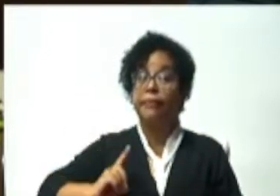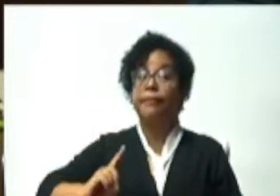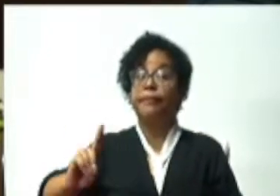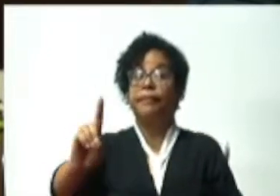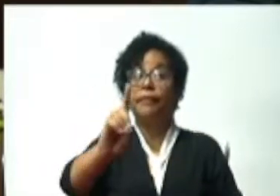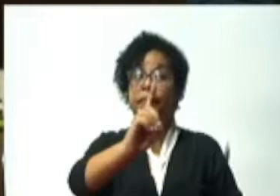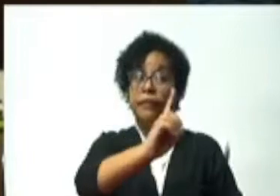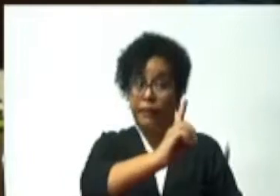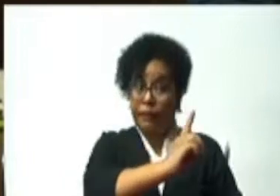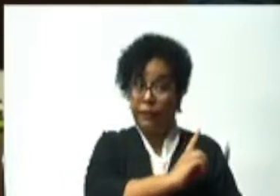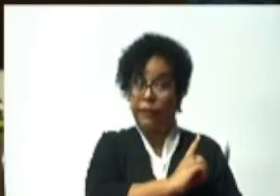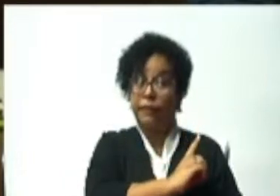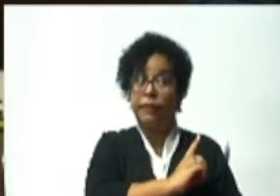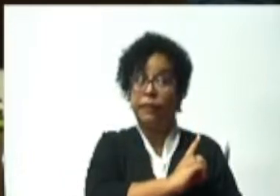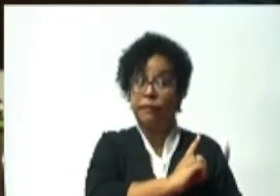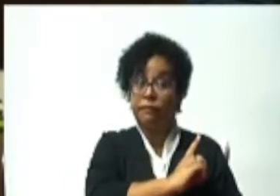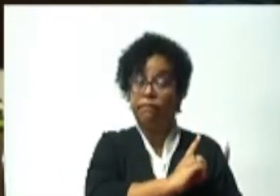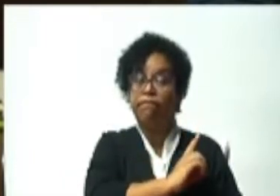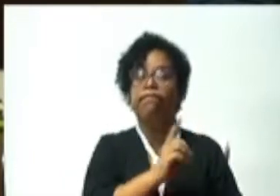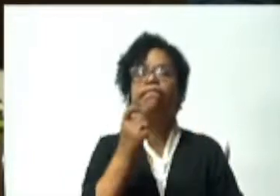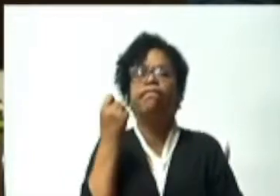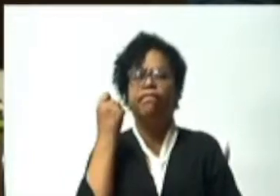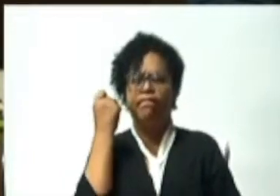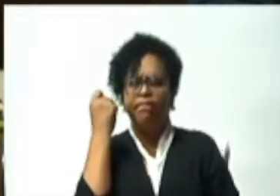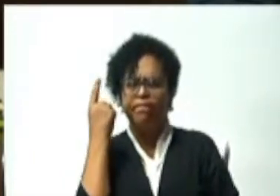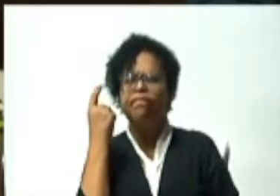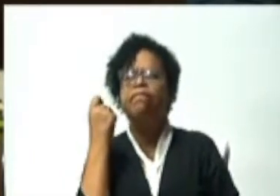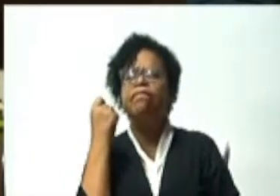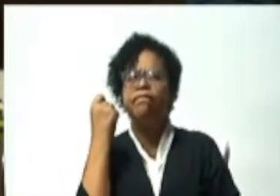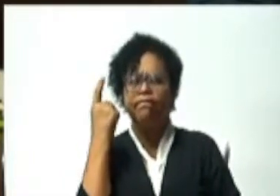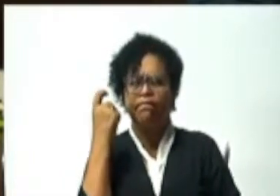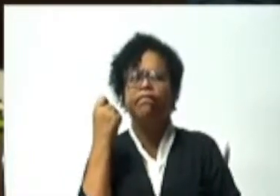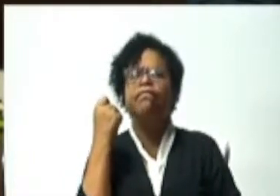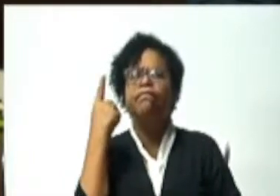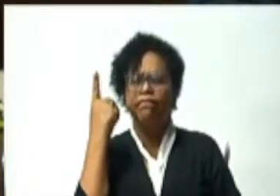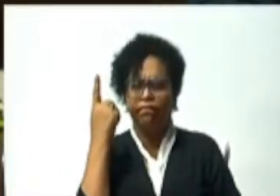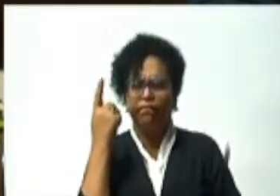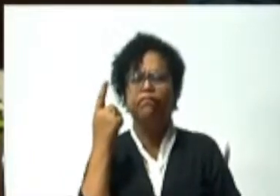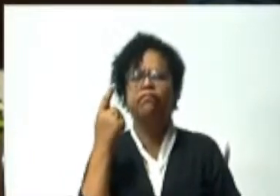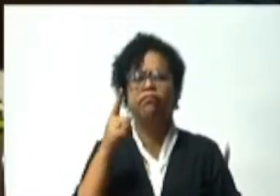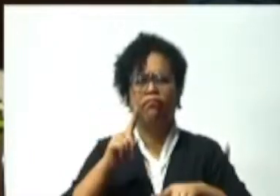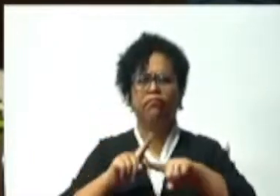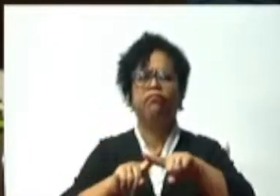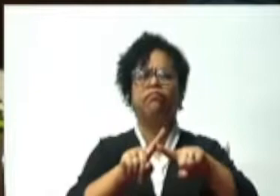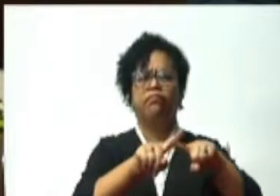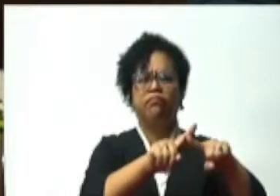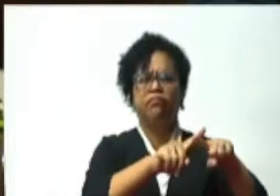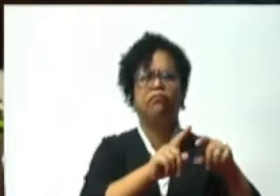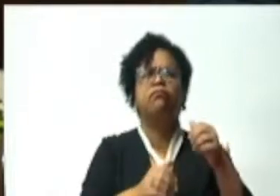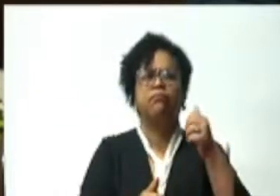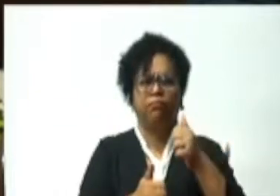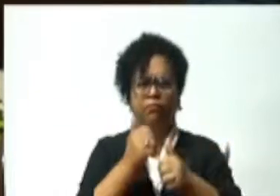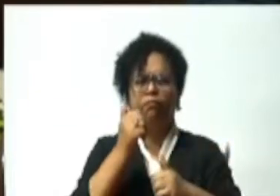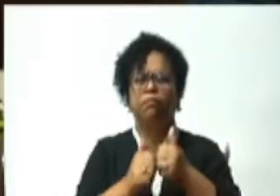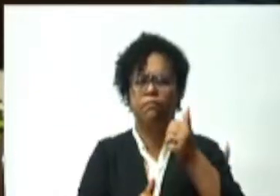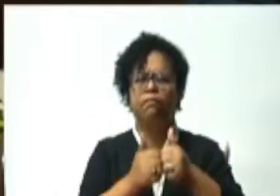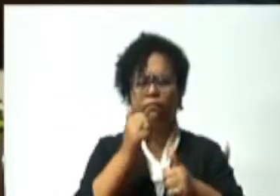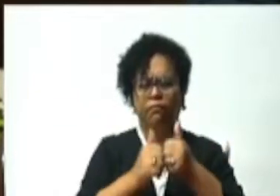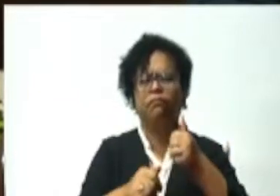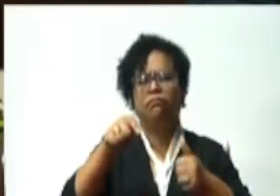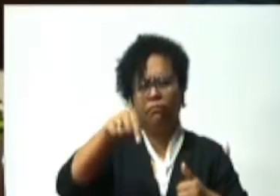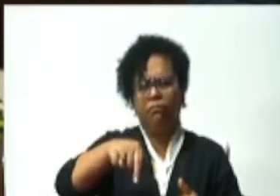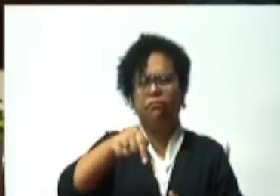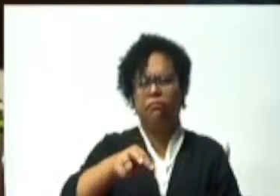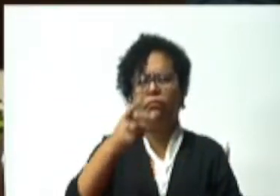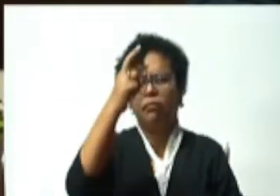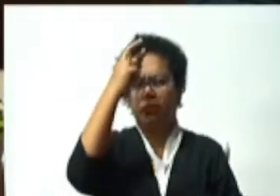sido bastante comprensiva con los problemas que tenemos en la República